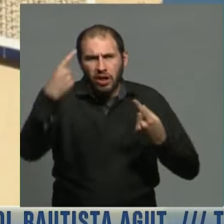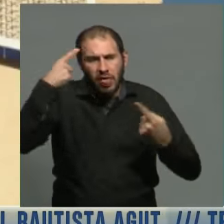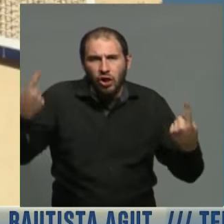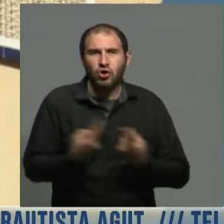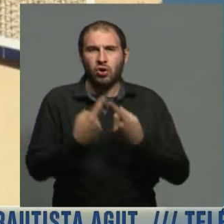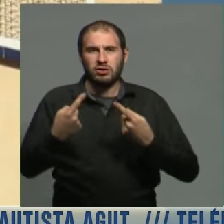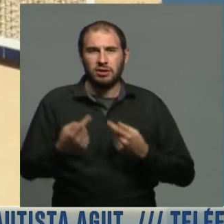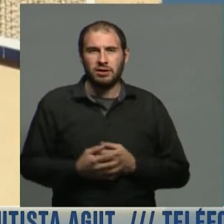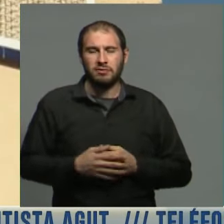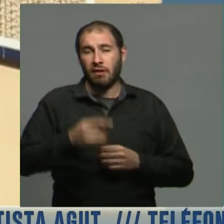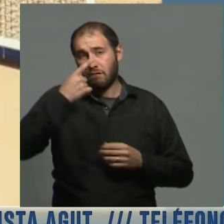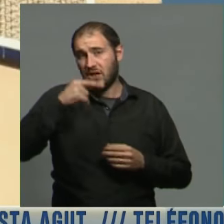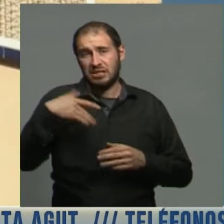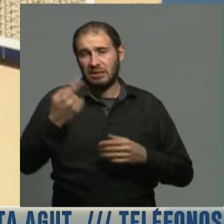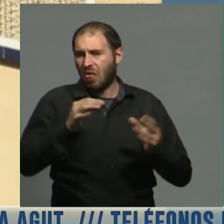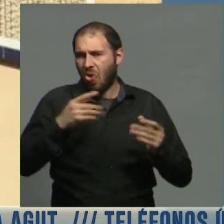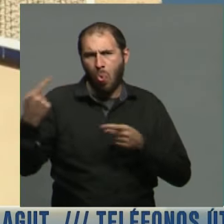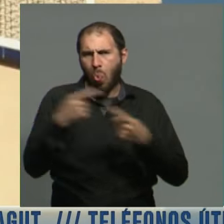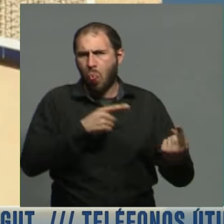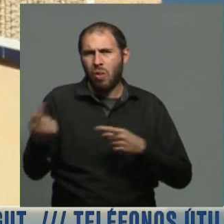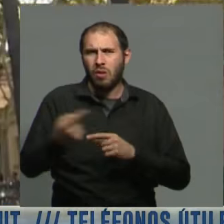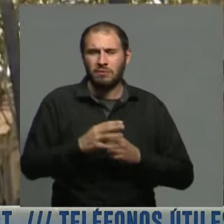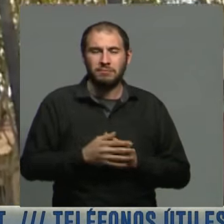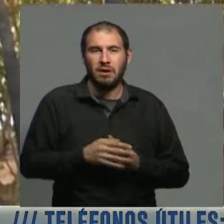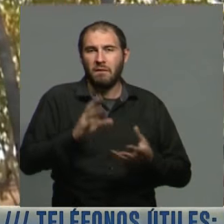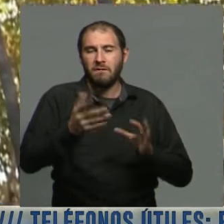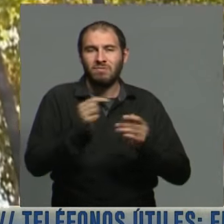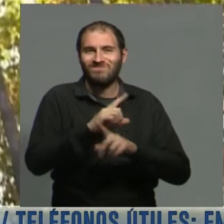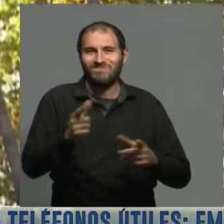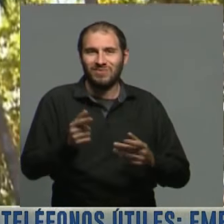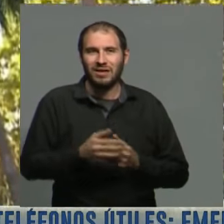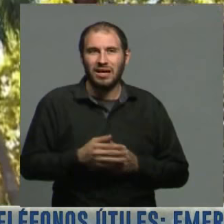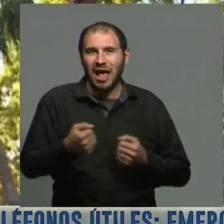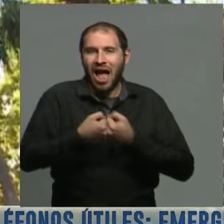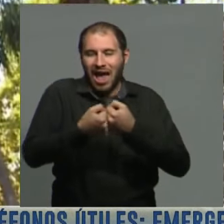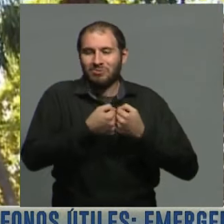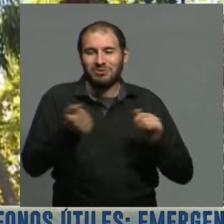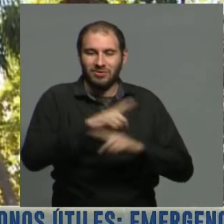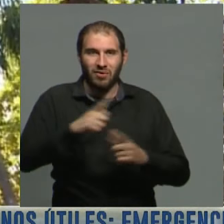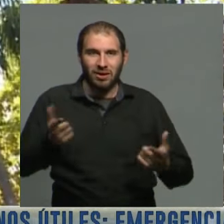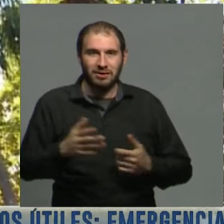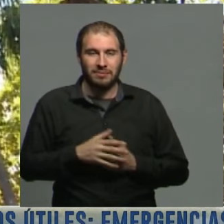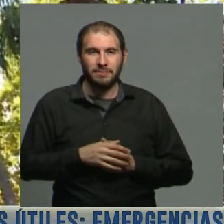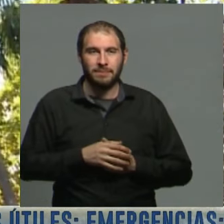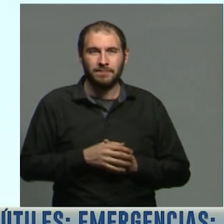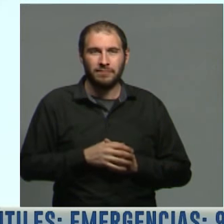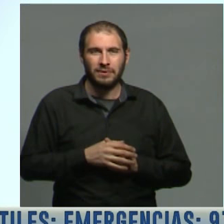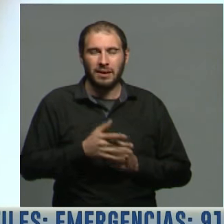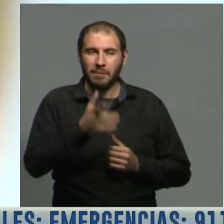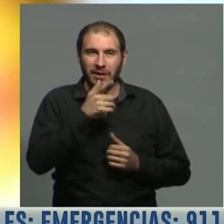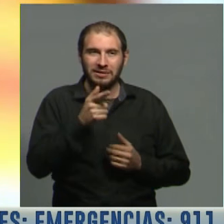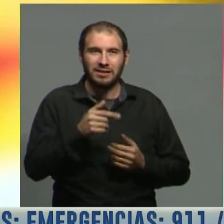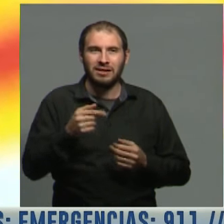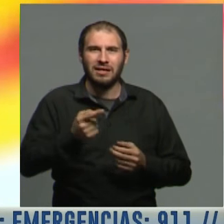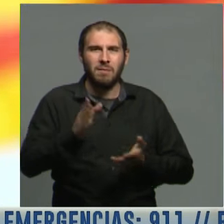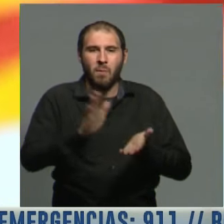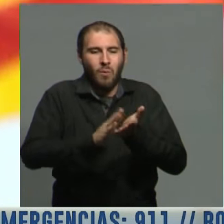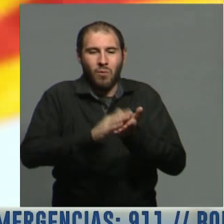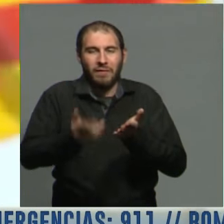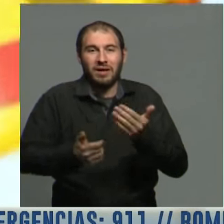Al final simplemente acababa siempre en discusiones y de ninguna manera se podían llegar a consensos. Era la materialización